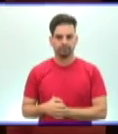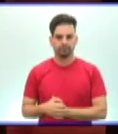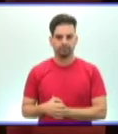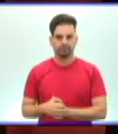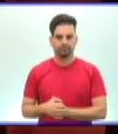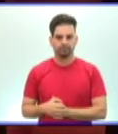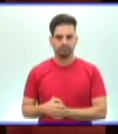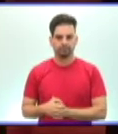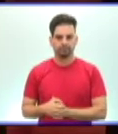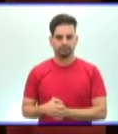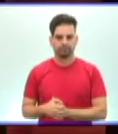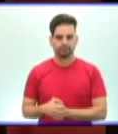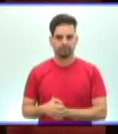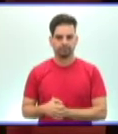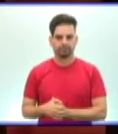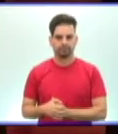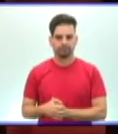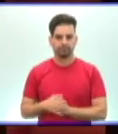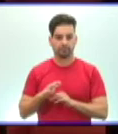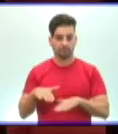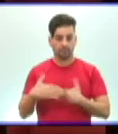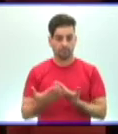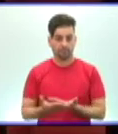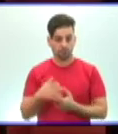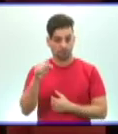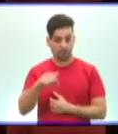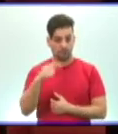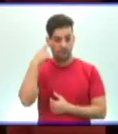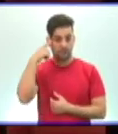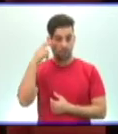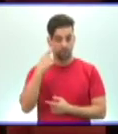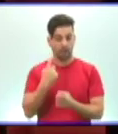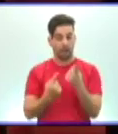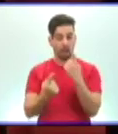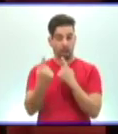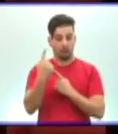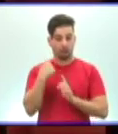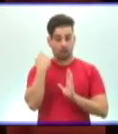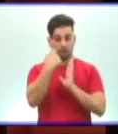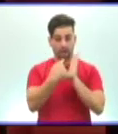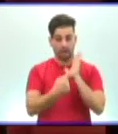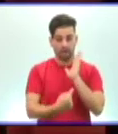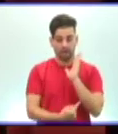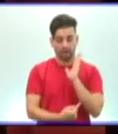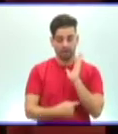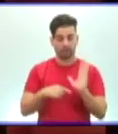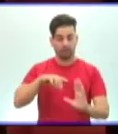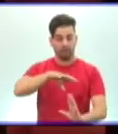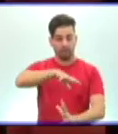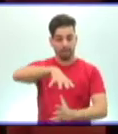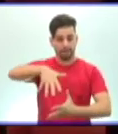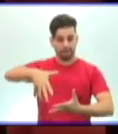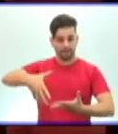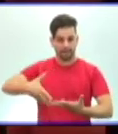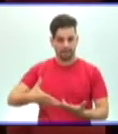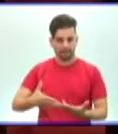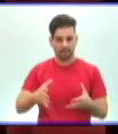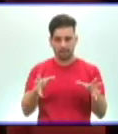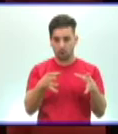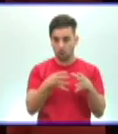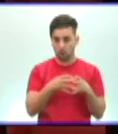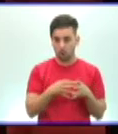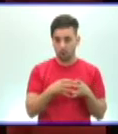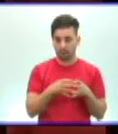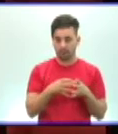Es necesario entonces que recordemos algunas de las características de nuestro planeta y que fueron vistas en la unidad número